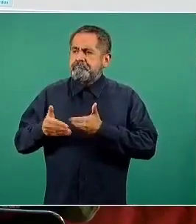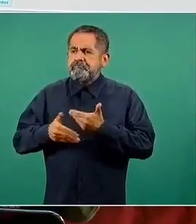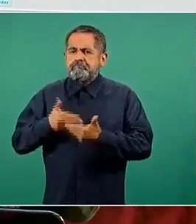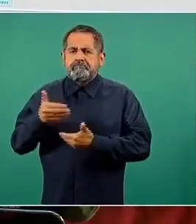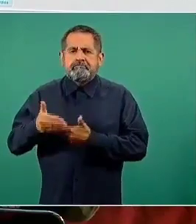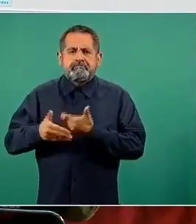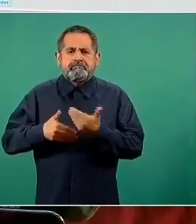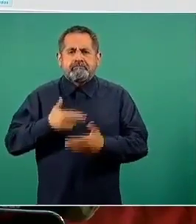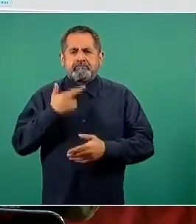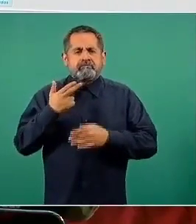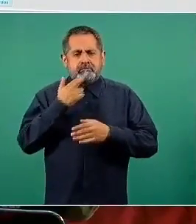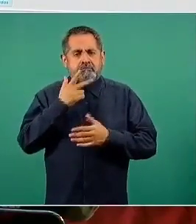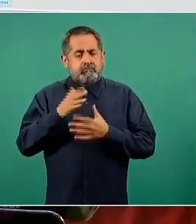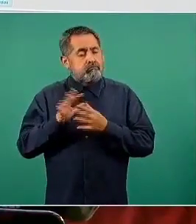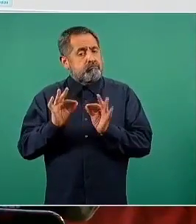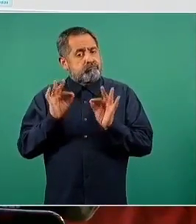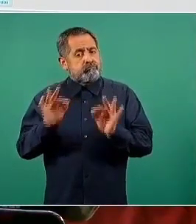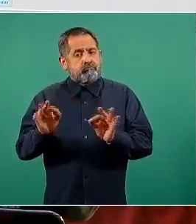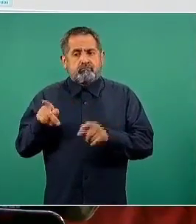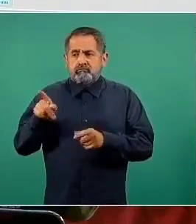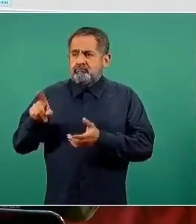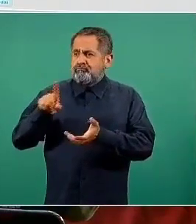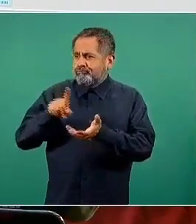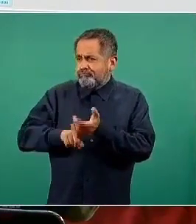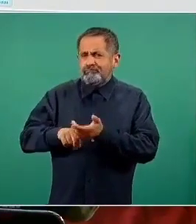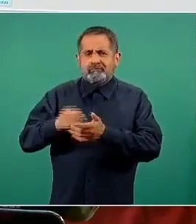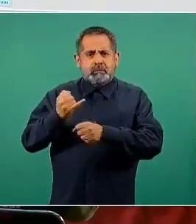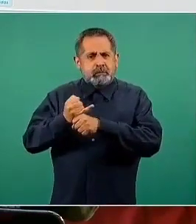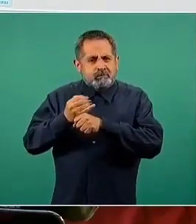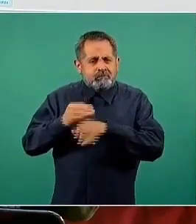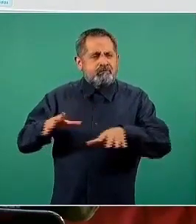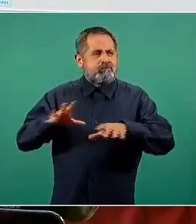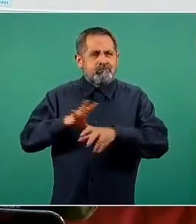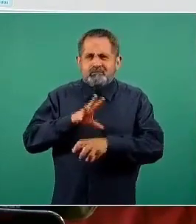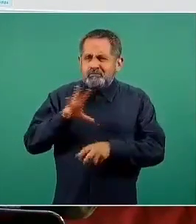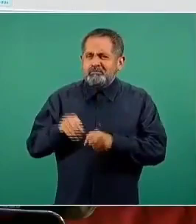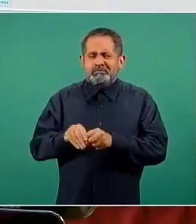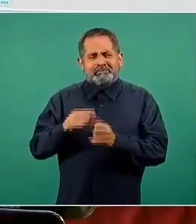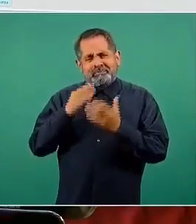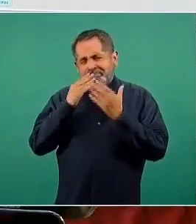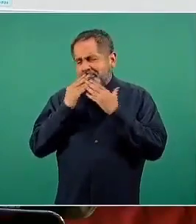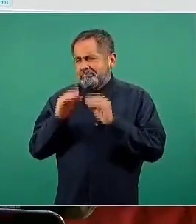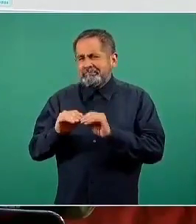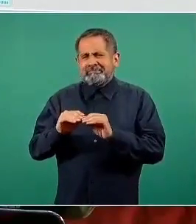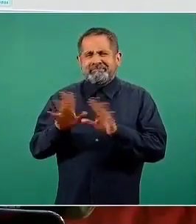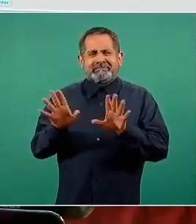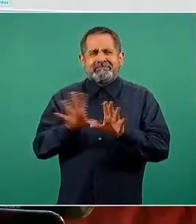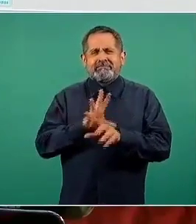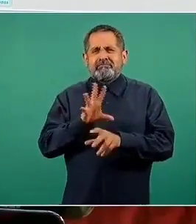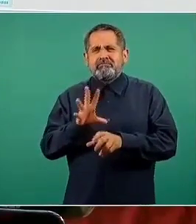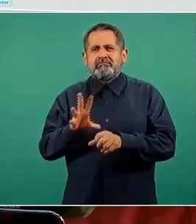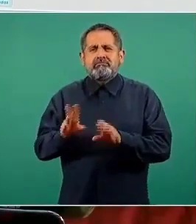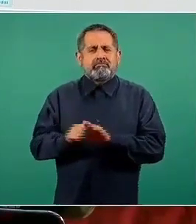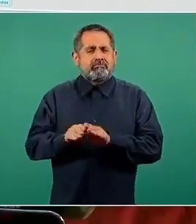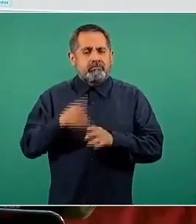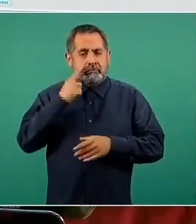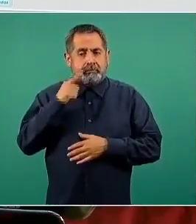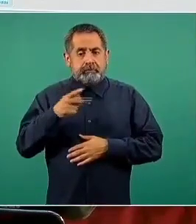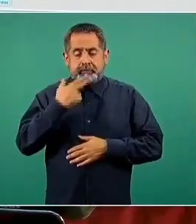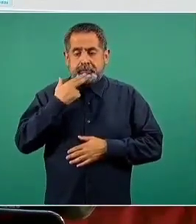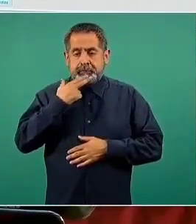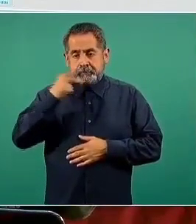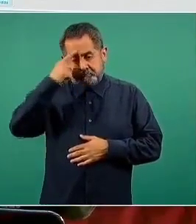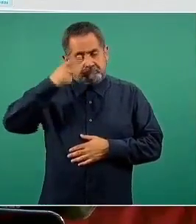evolucionando y tiene un repertorio no solamente de información, sino de análisis muy sofisticados y profundos que nos